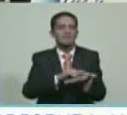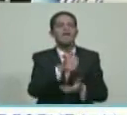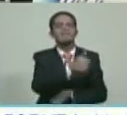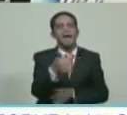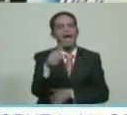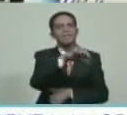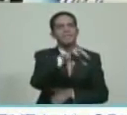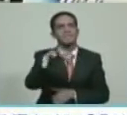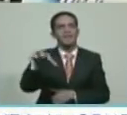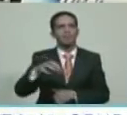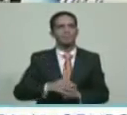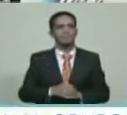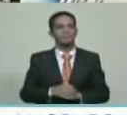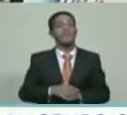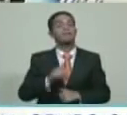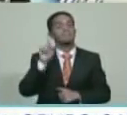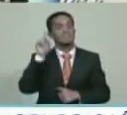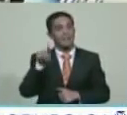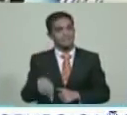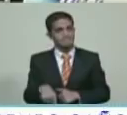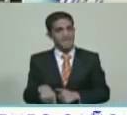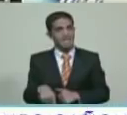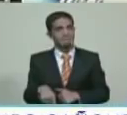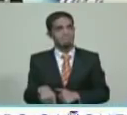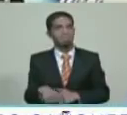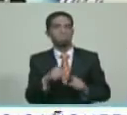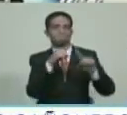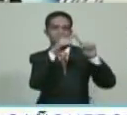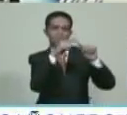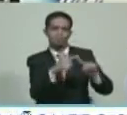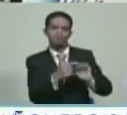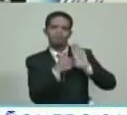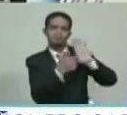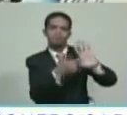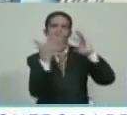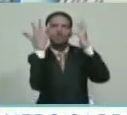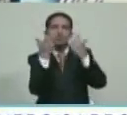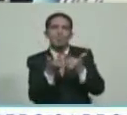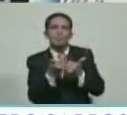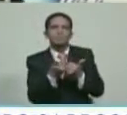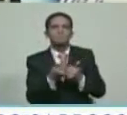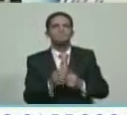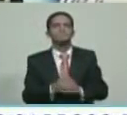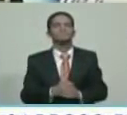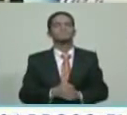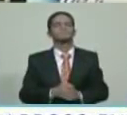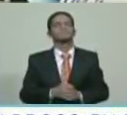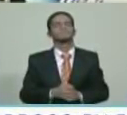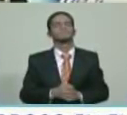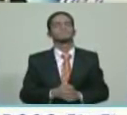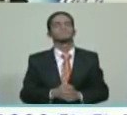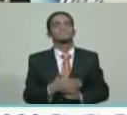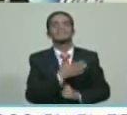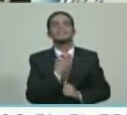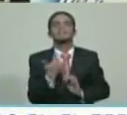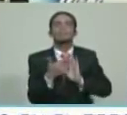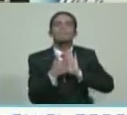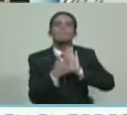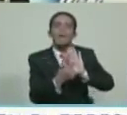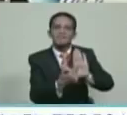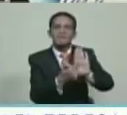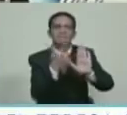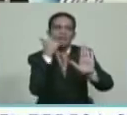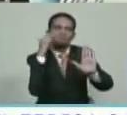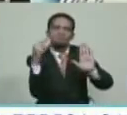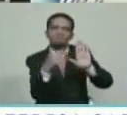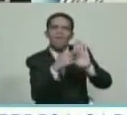uno. Pero también es bueno rendir un balance. Quisimos presentar y visibilizar el